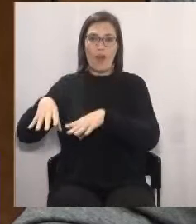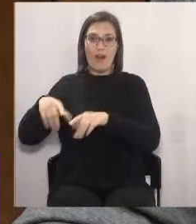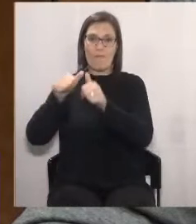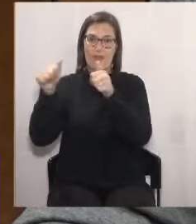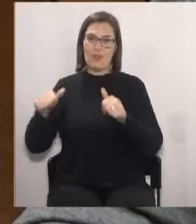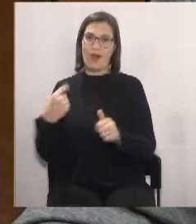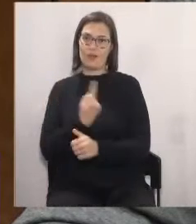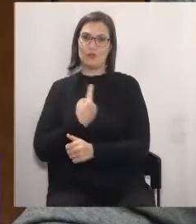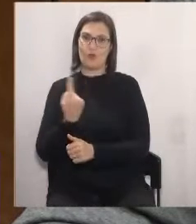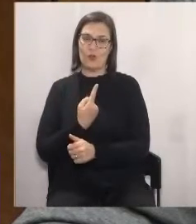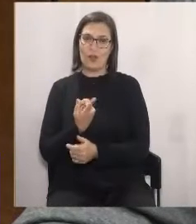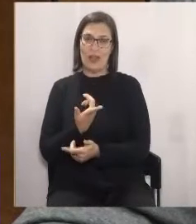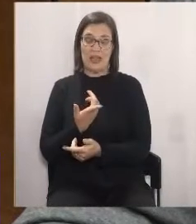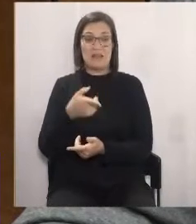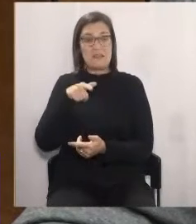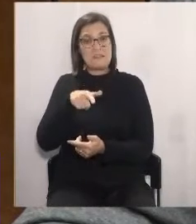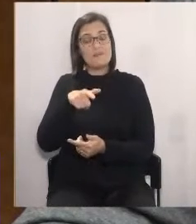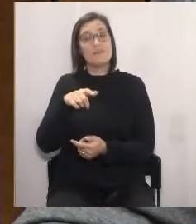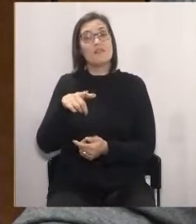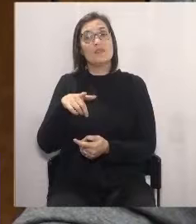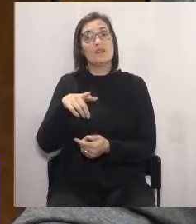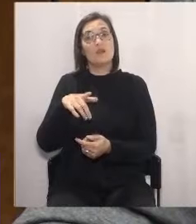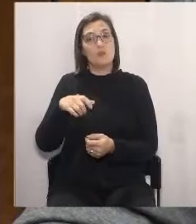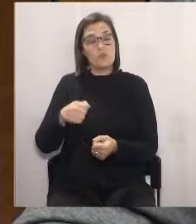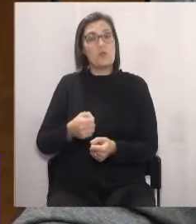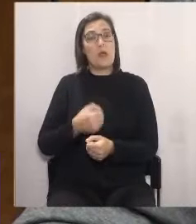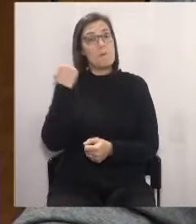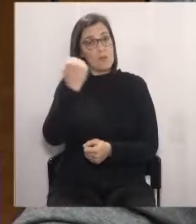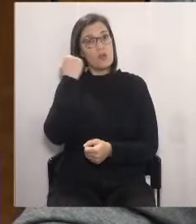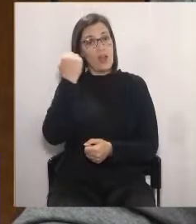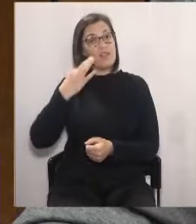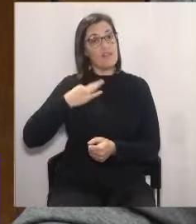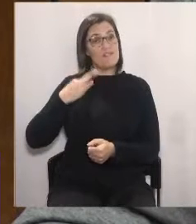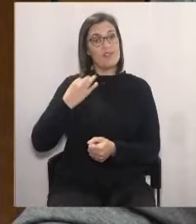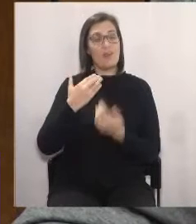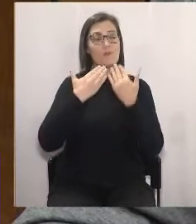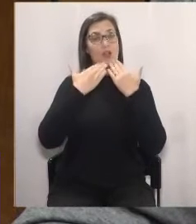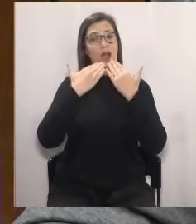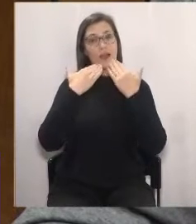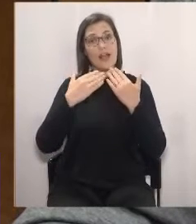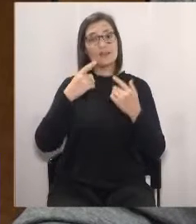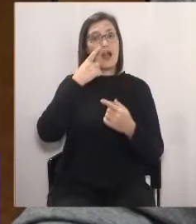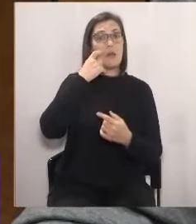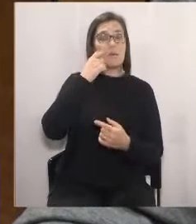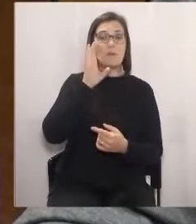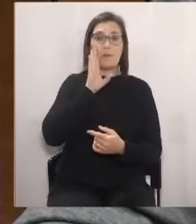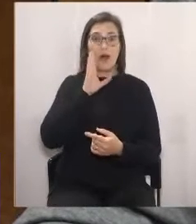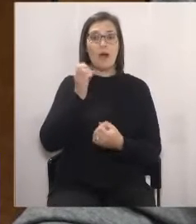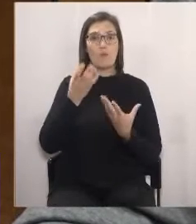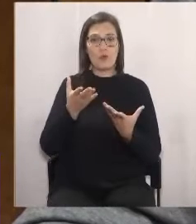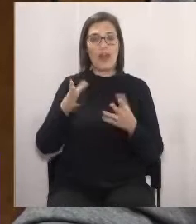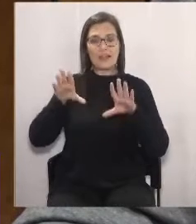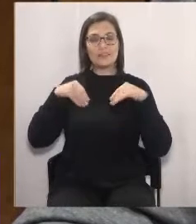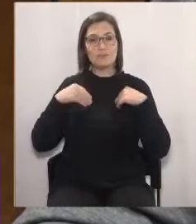mí fue lo más grande que me pasó en la vida, y agradecí a mis padres por haberme permitido tomar esa